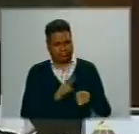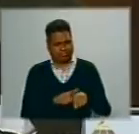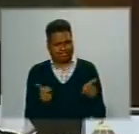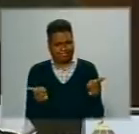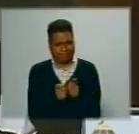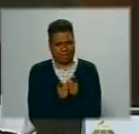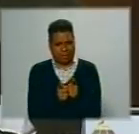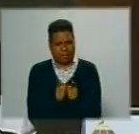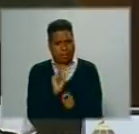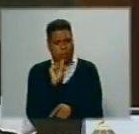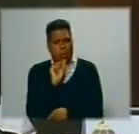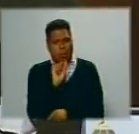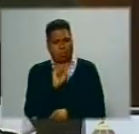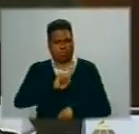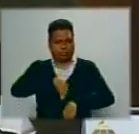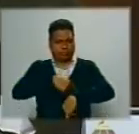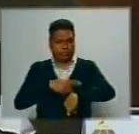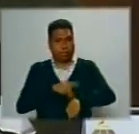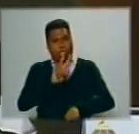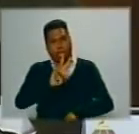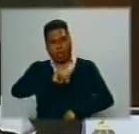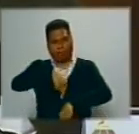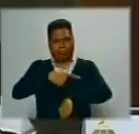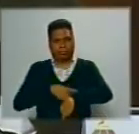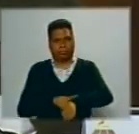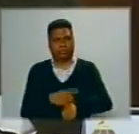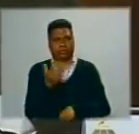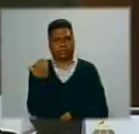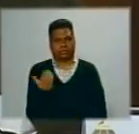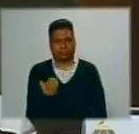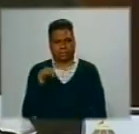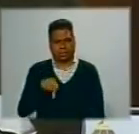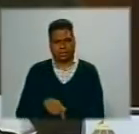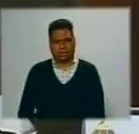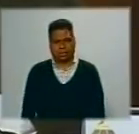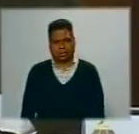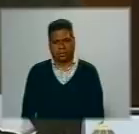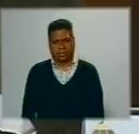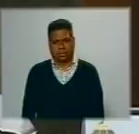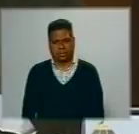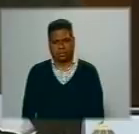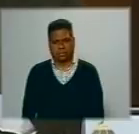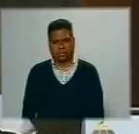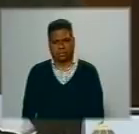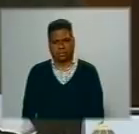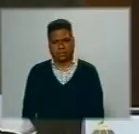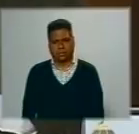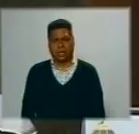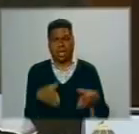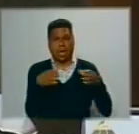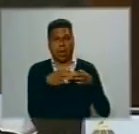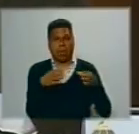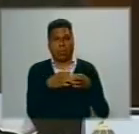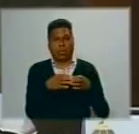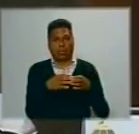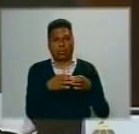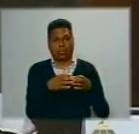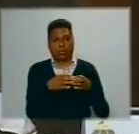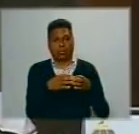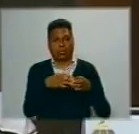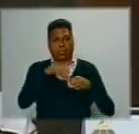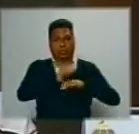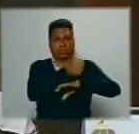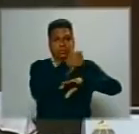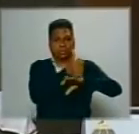un minuto, dos minutos, y ya estará aquí la Junta Directiva en pleno, continuando con el